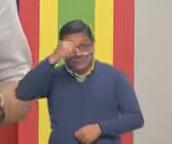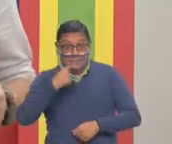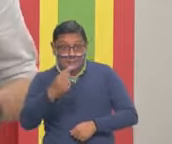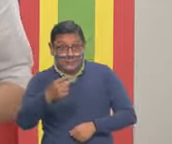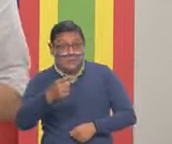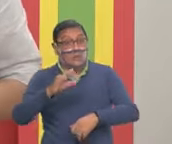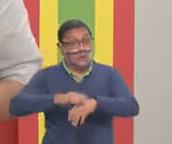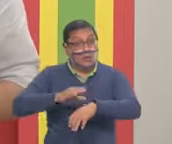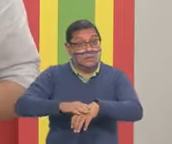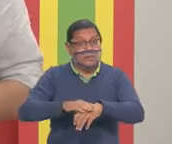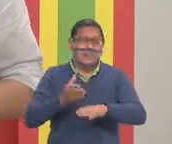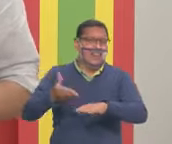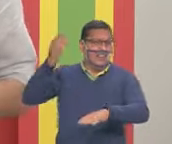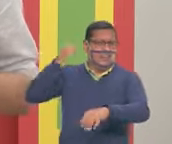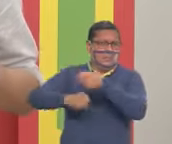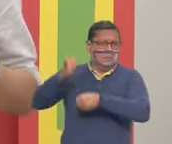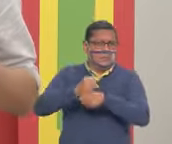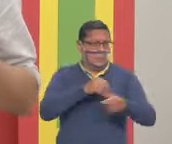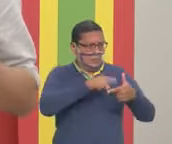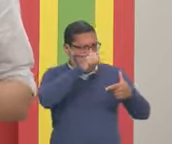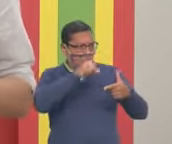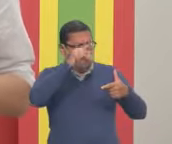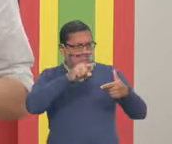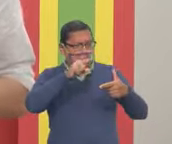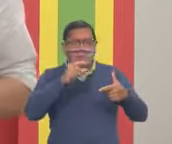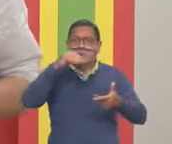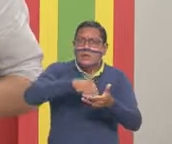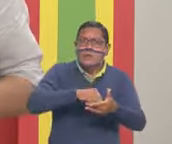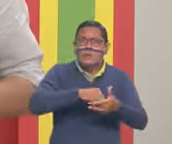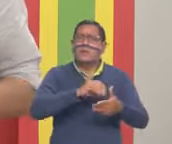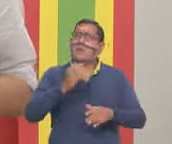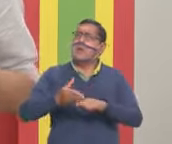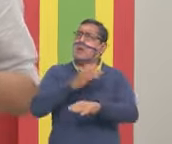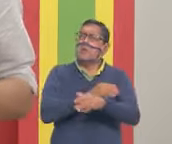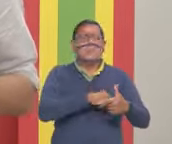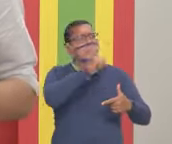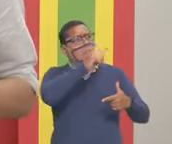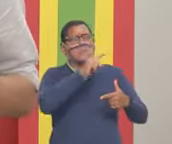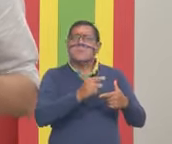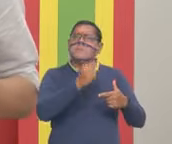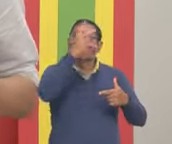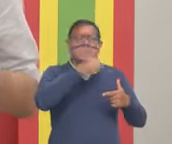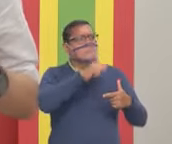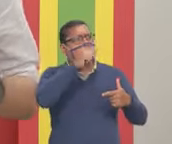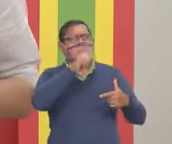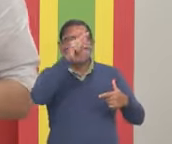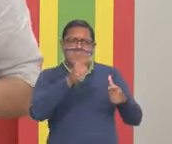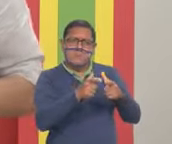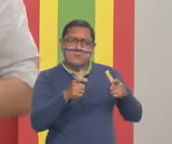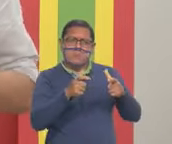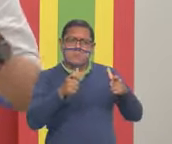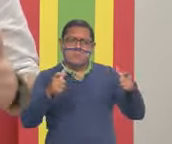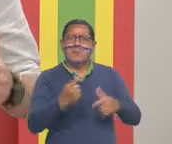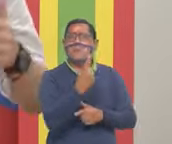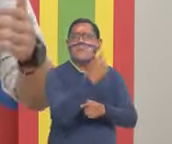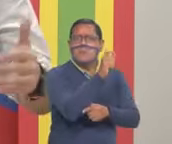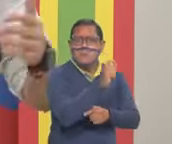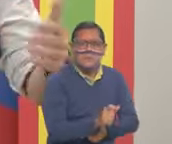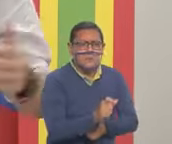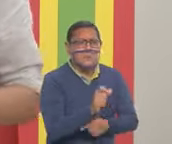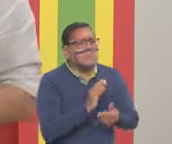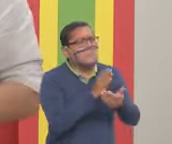muy distinto a los primeros dos, porque en el primero y el segundo, solo el 1% de las personas que se contagiaba asistía